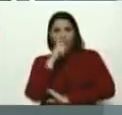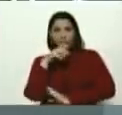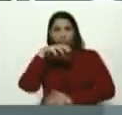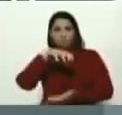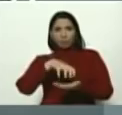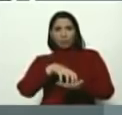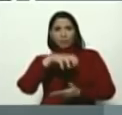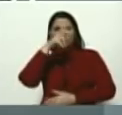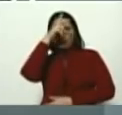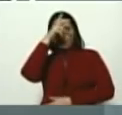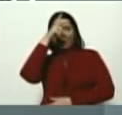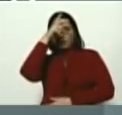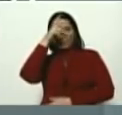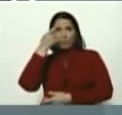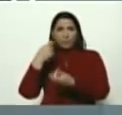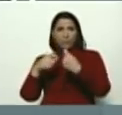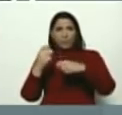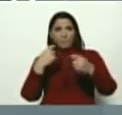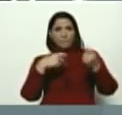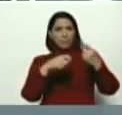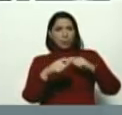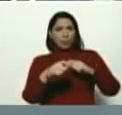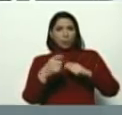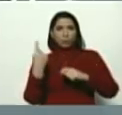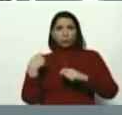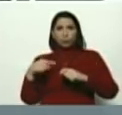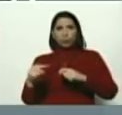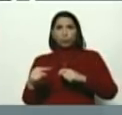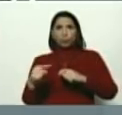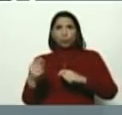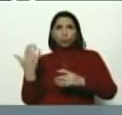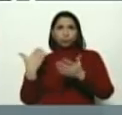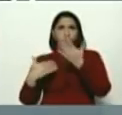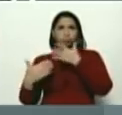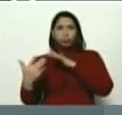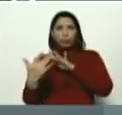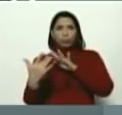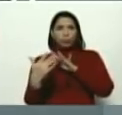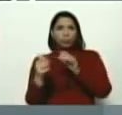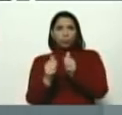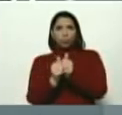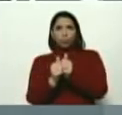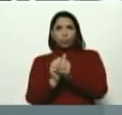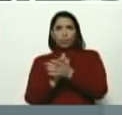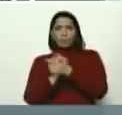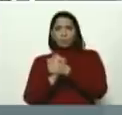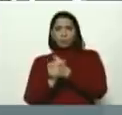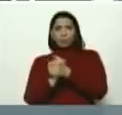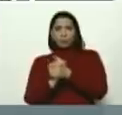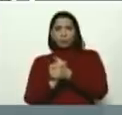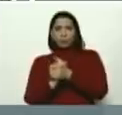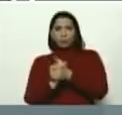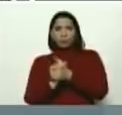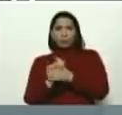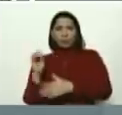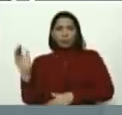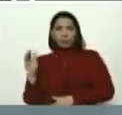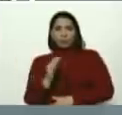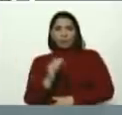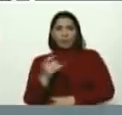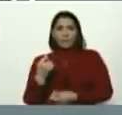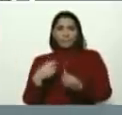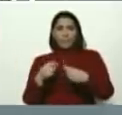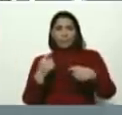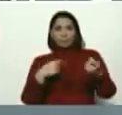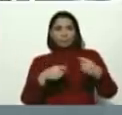Falcón. Es comerciante y tuvo antecedentes de contacto con un vecino que trae mercancía del mercado de